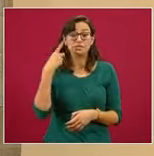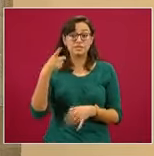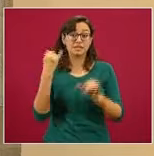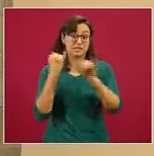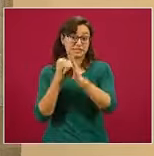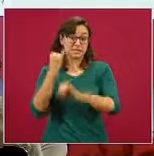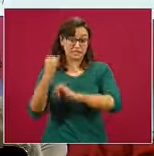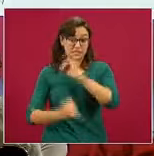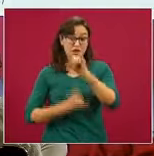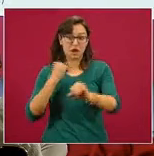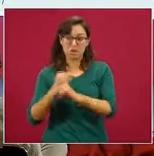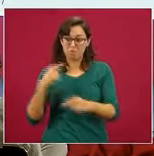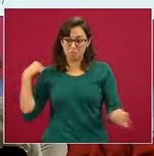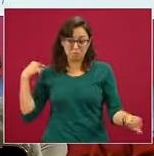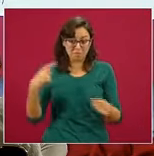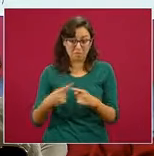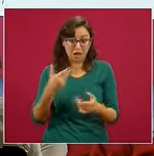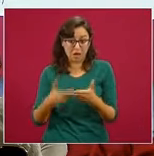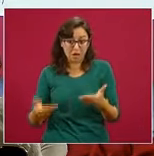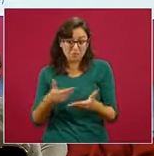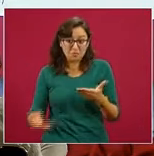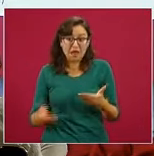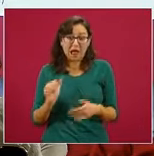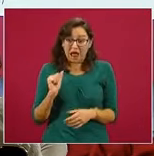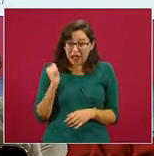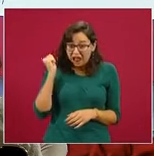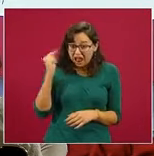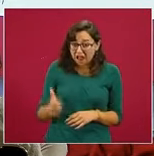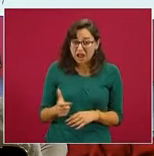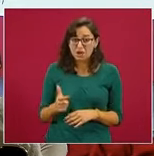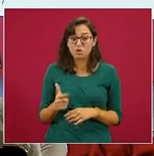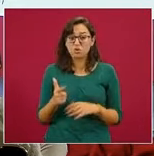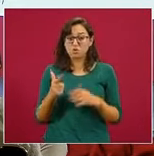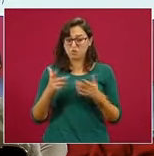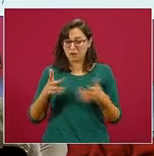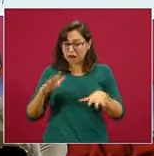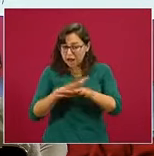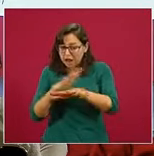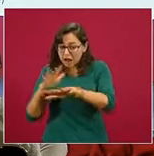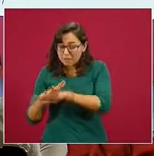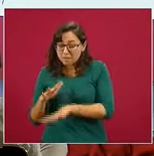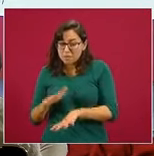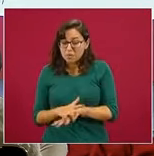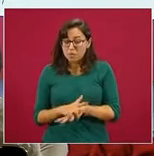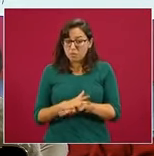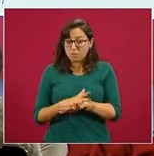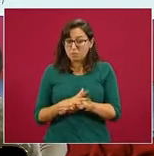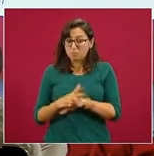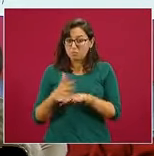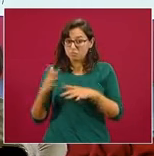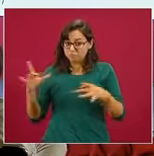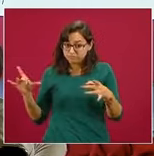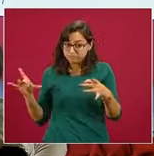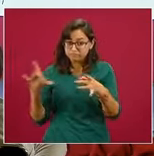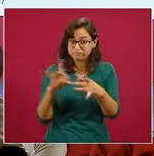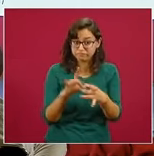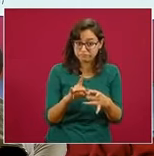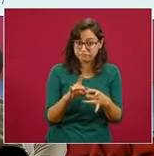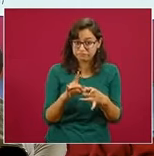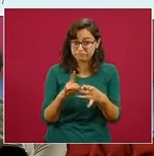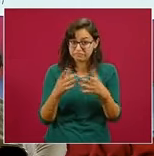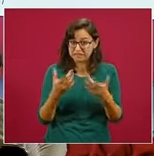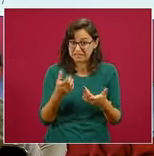internacional hasta el momento no se ha reportado que exista una mutación o algún marcador molecular que esté asociado con